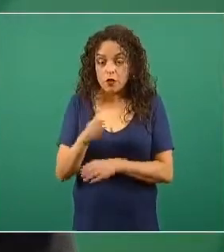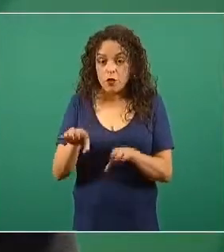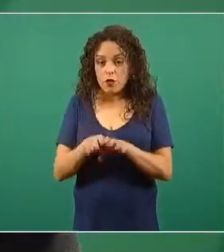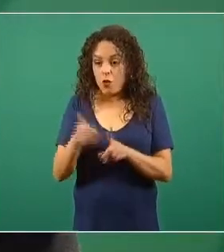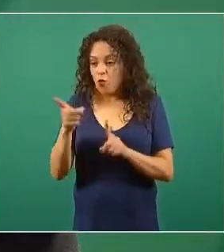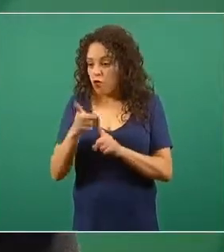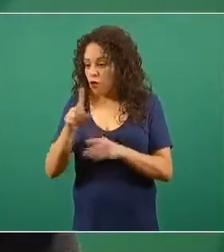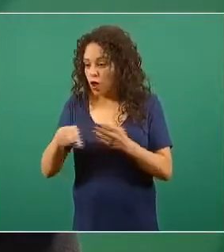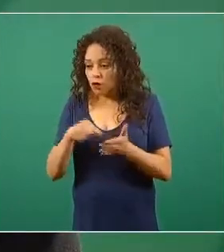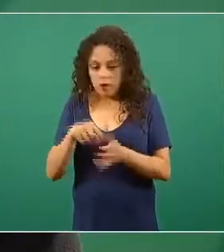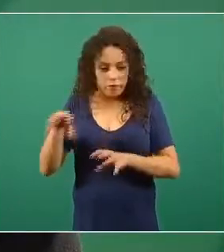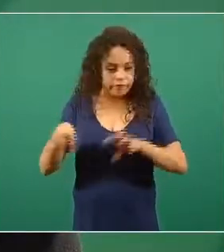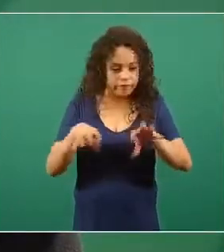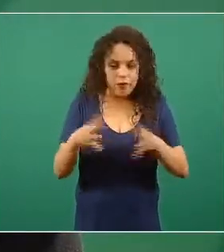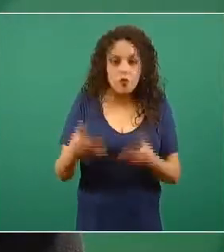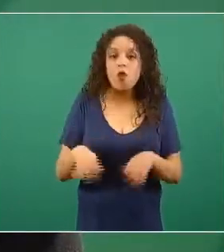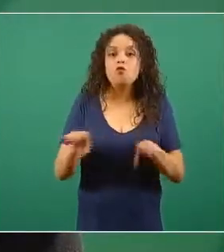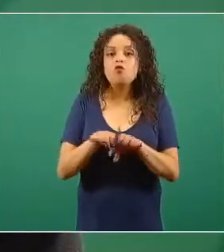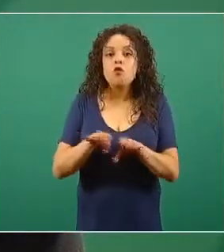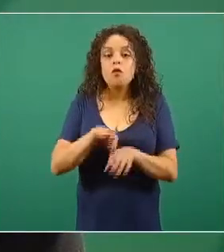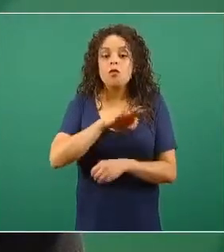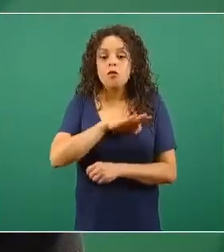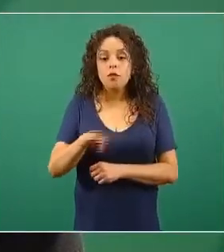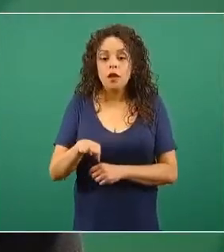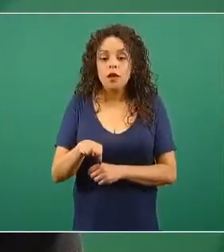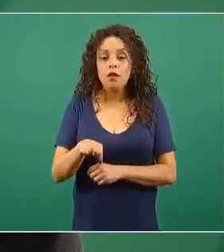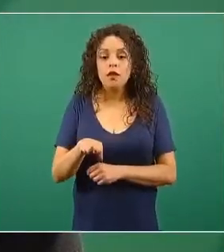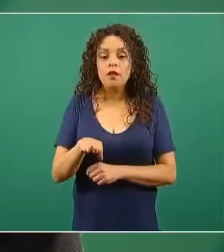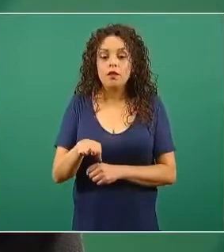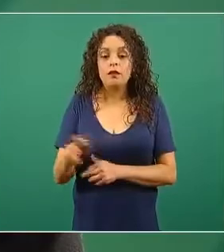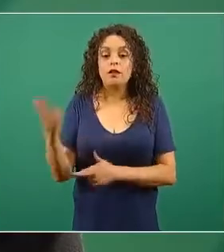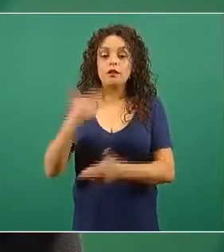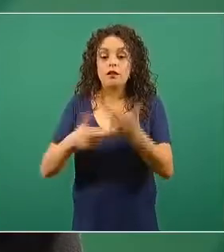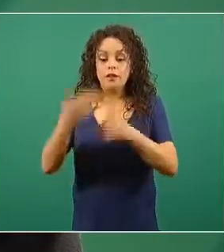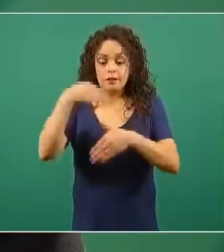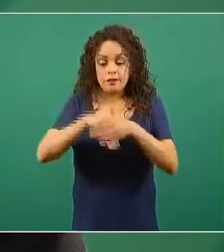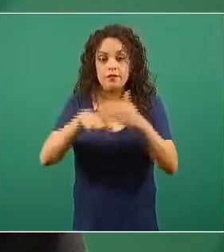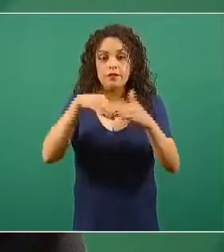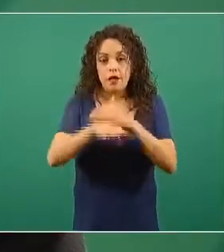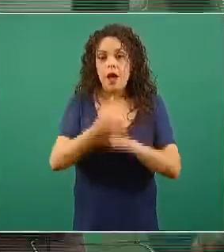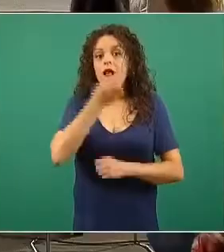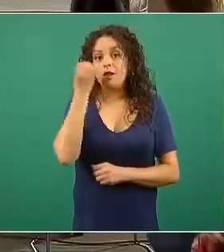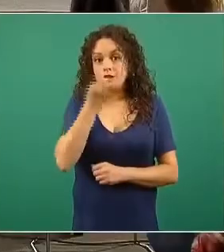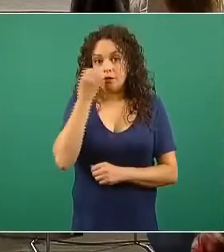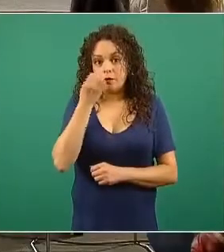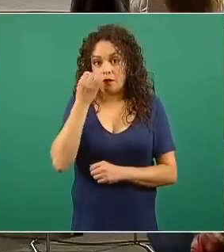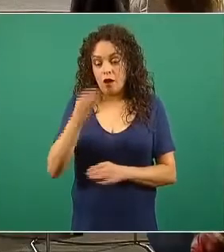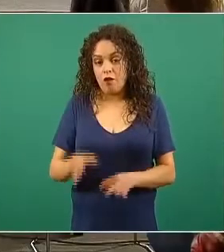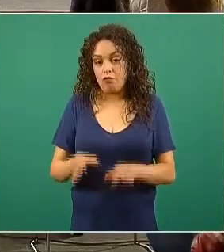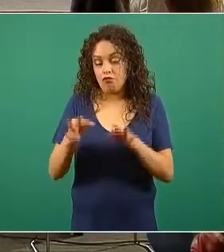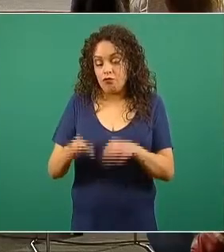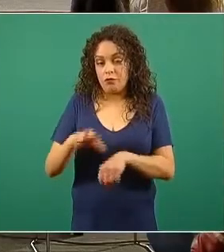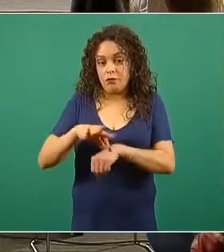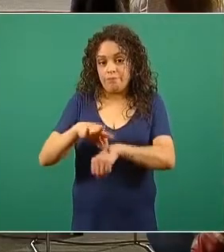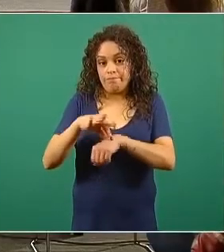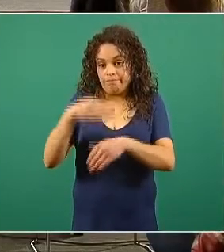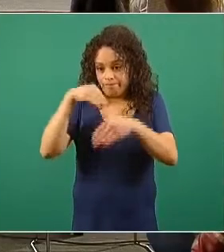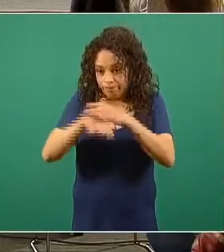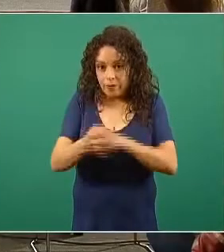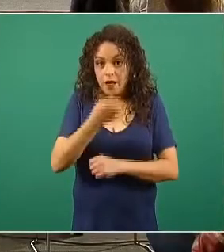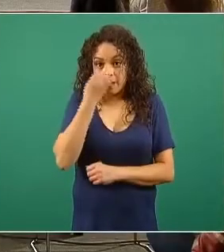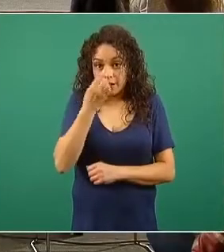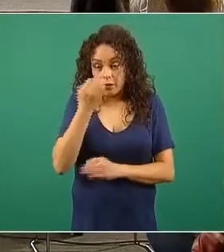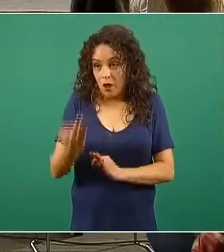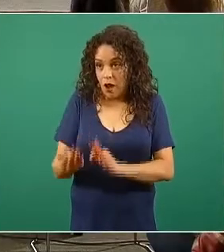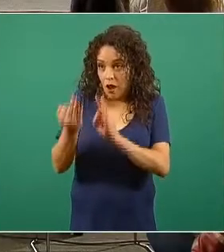poder en su momento empezar a regresar a las clases presenciales. Si ustedes recuerdan, prácticamente también estamos